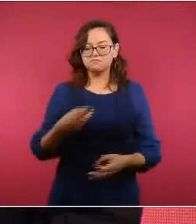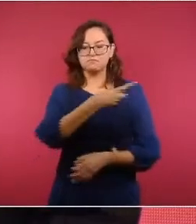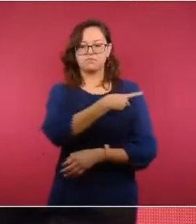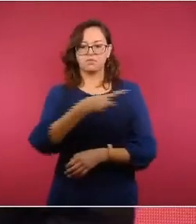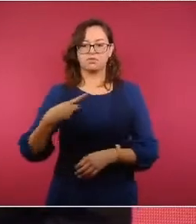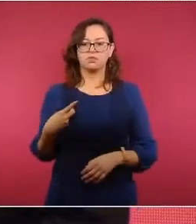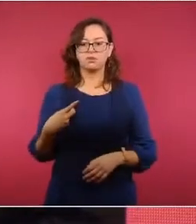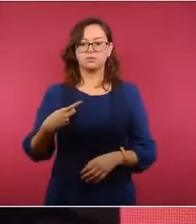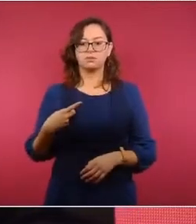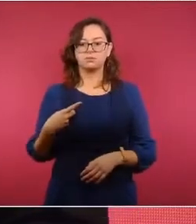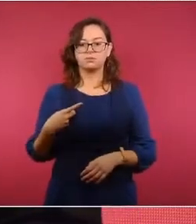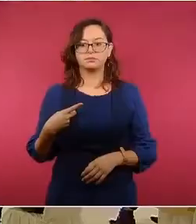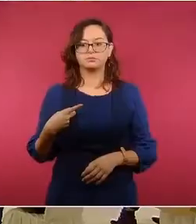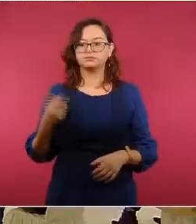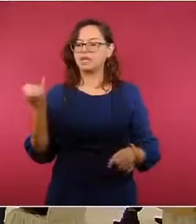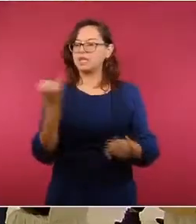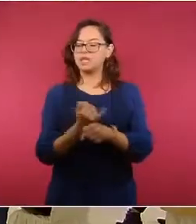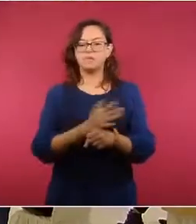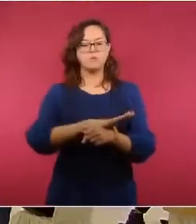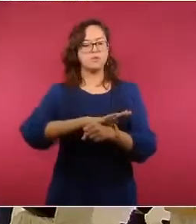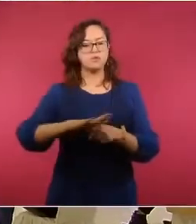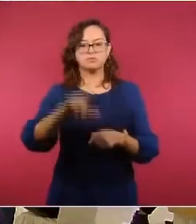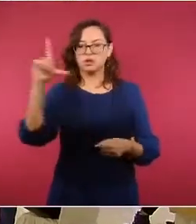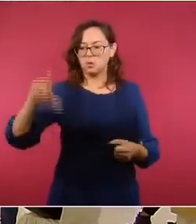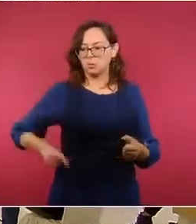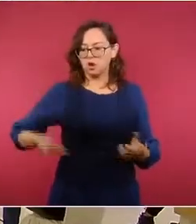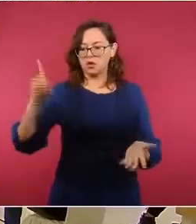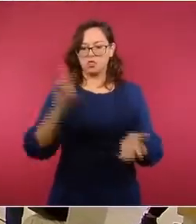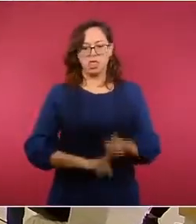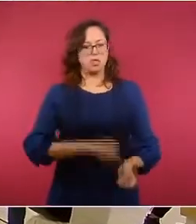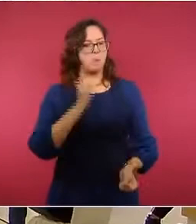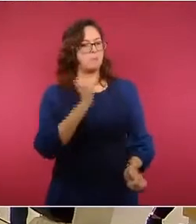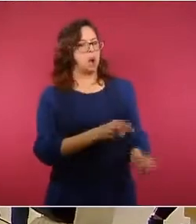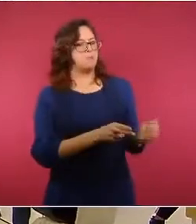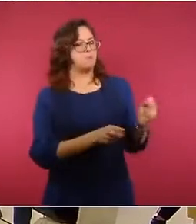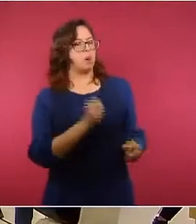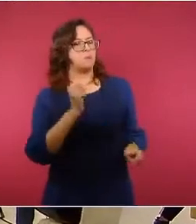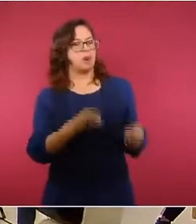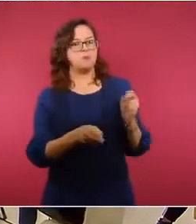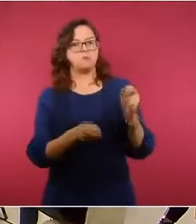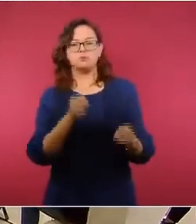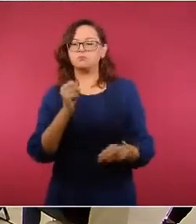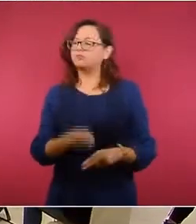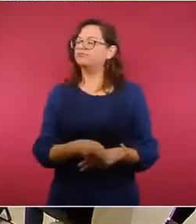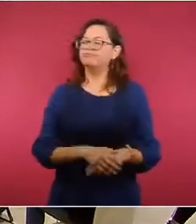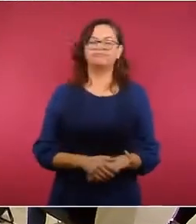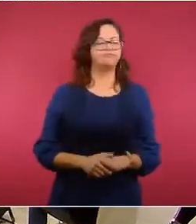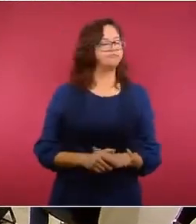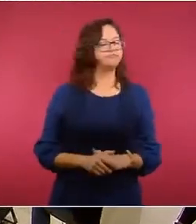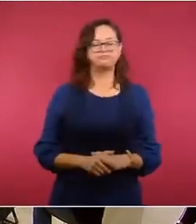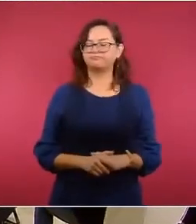No podemos permitir los privilegios en el gobierno. Fíjense